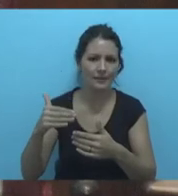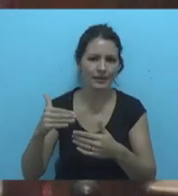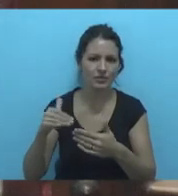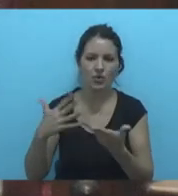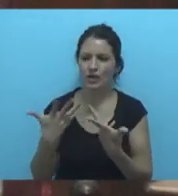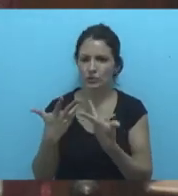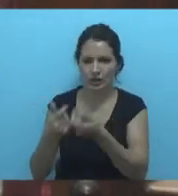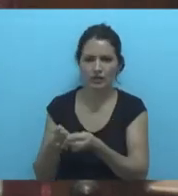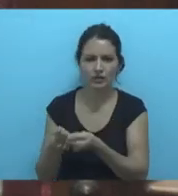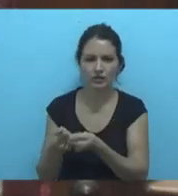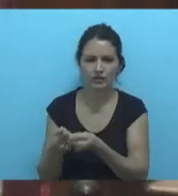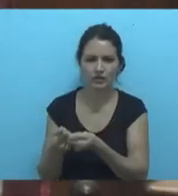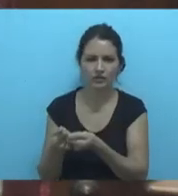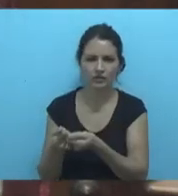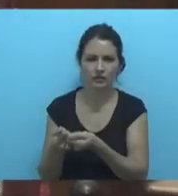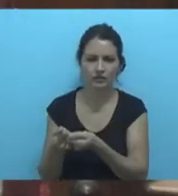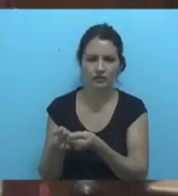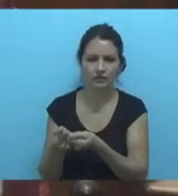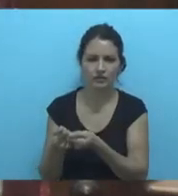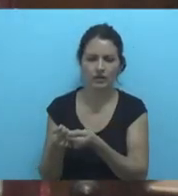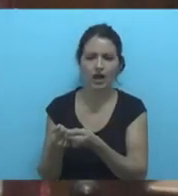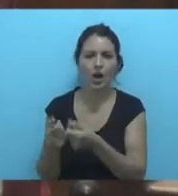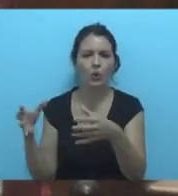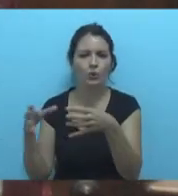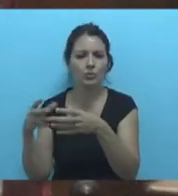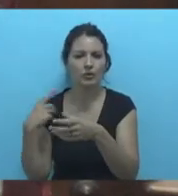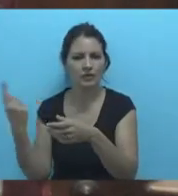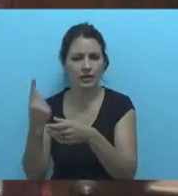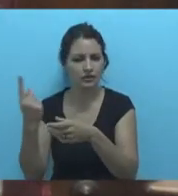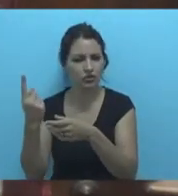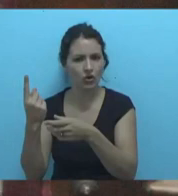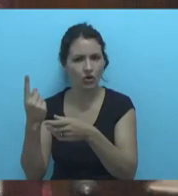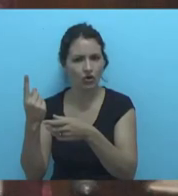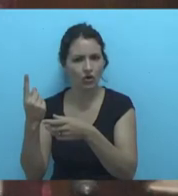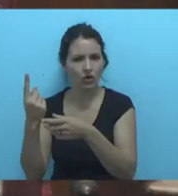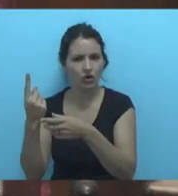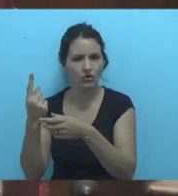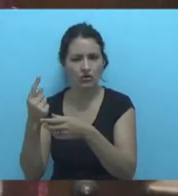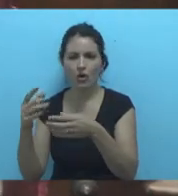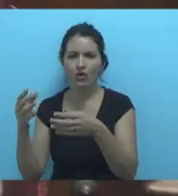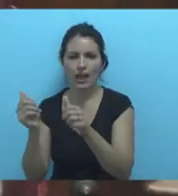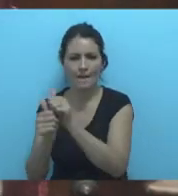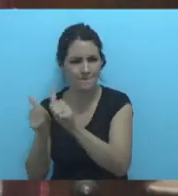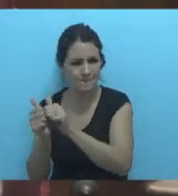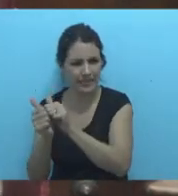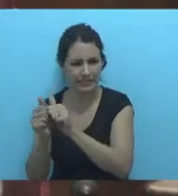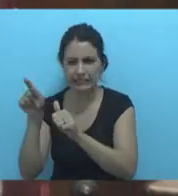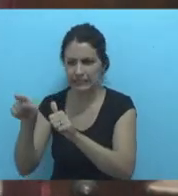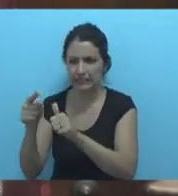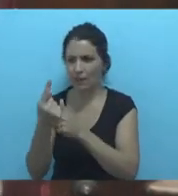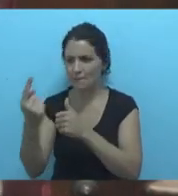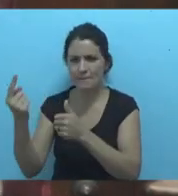con una condición sine qua non. El actual directorio de Vicentín se tiene que retirar. Nadie va a poner un solo peso, y esto